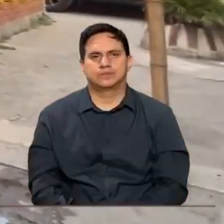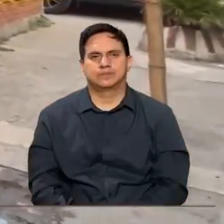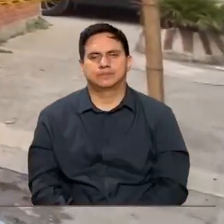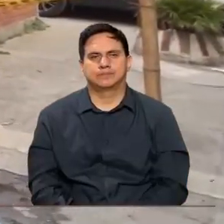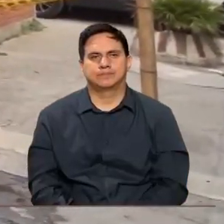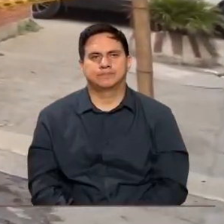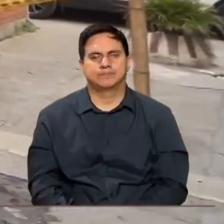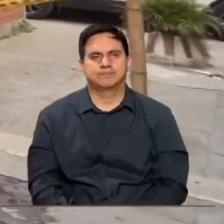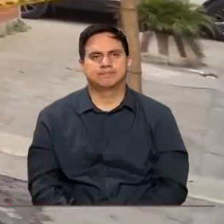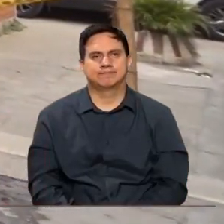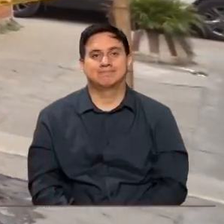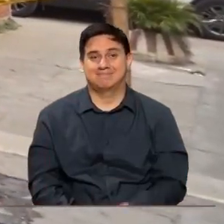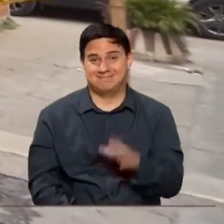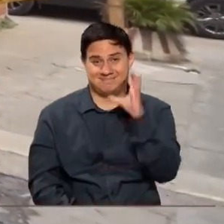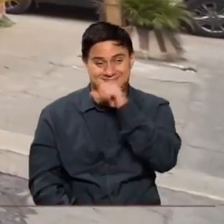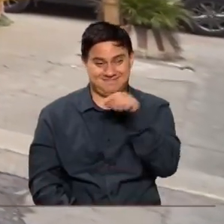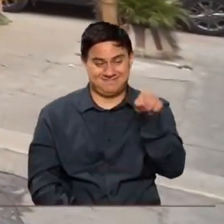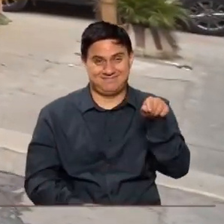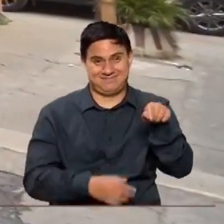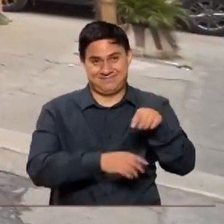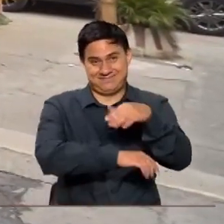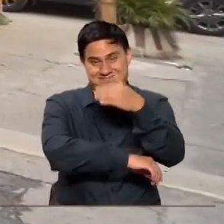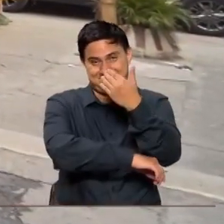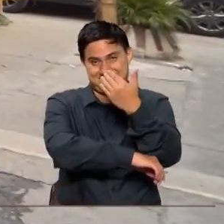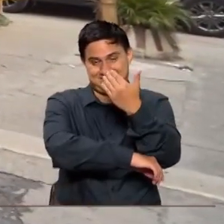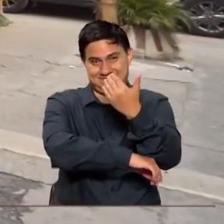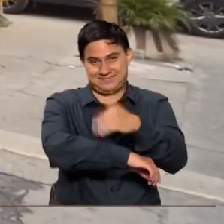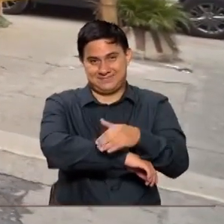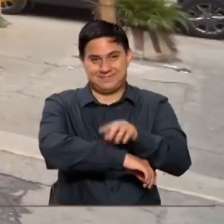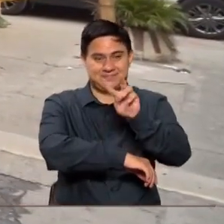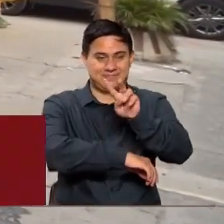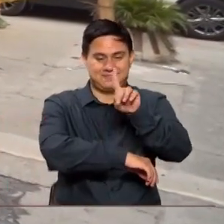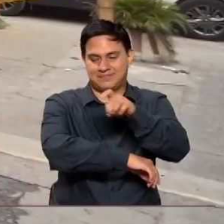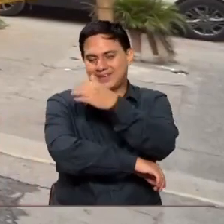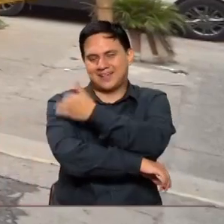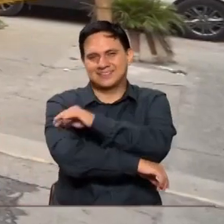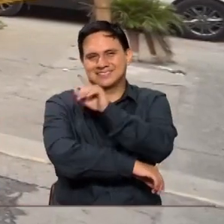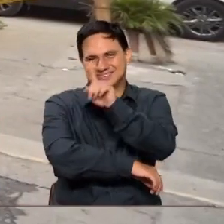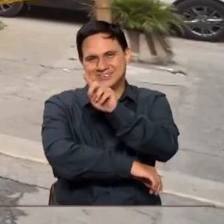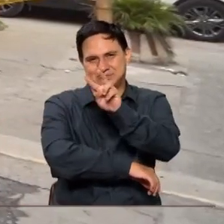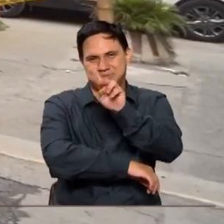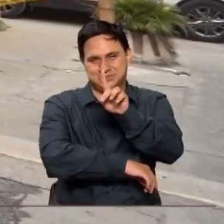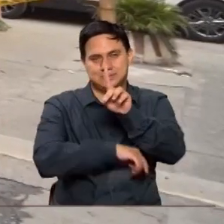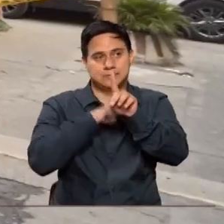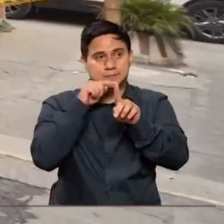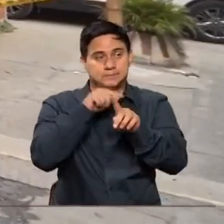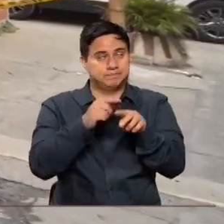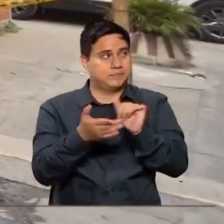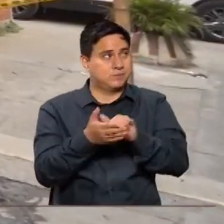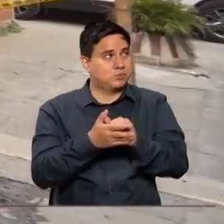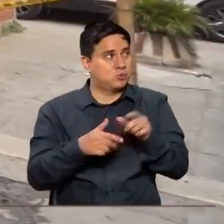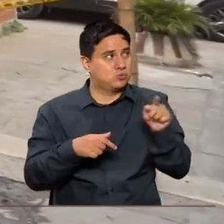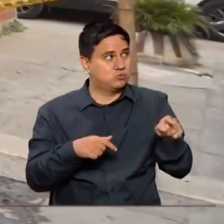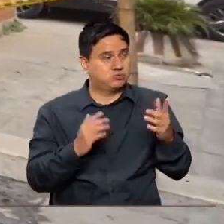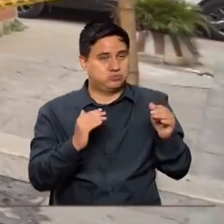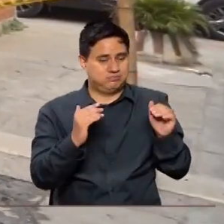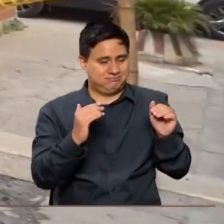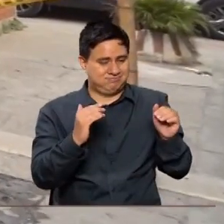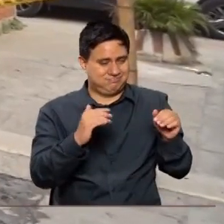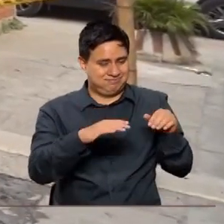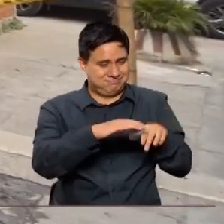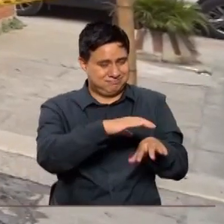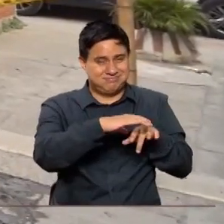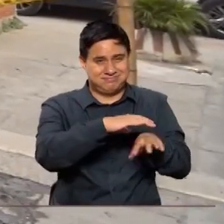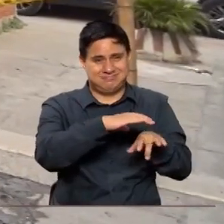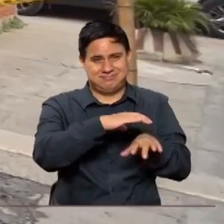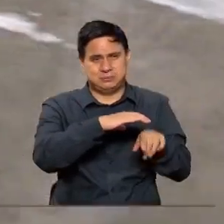En este punto de la carrera 26C con calle 121 se viene presentando obstrucción en el alcantarillado, motivo que está afectando el